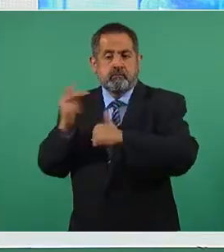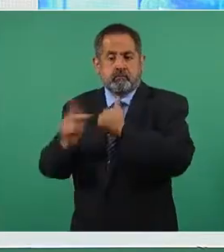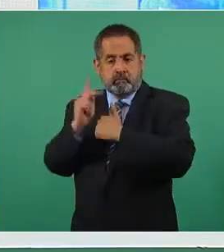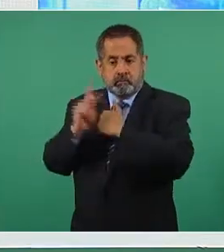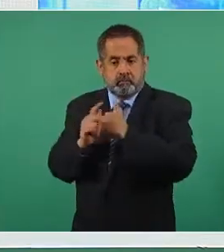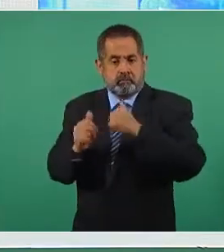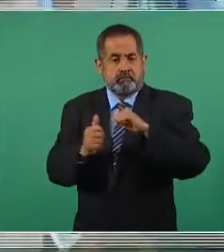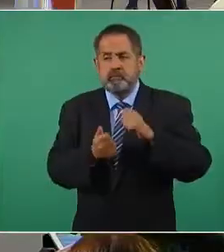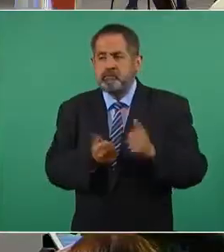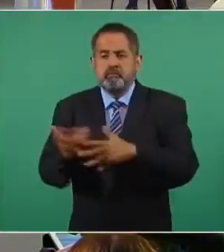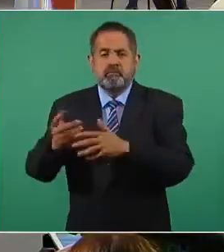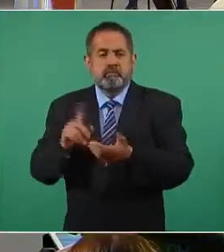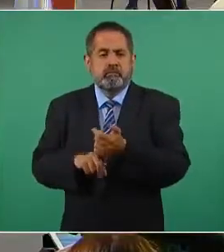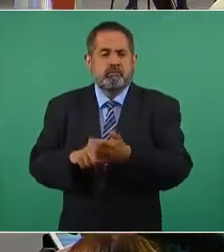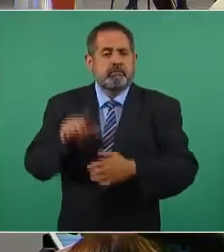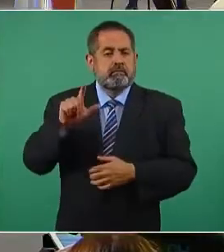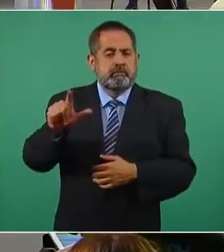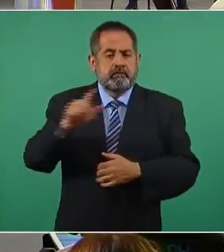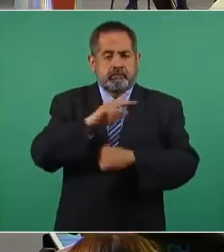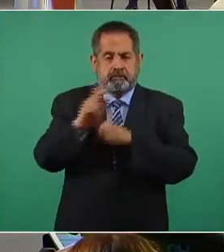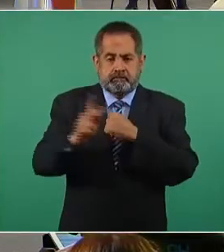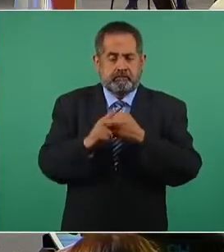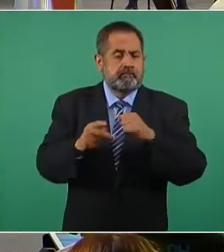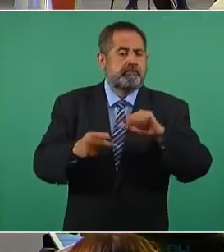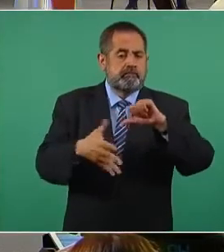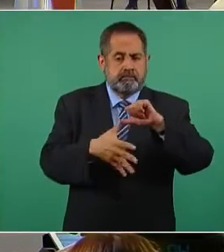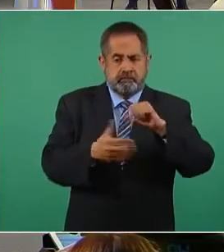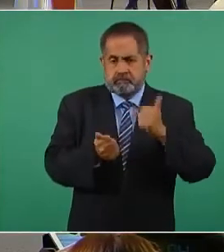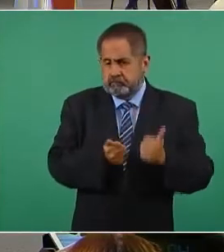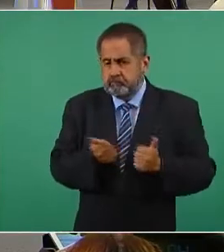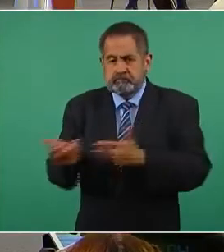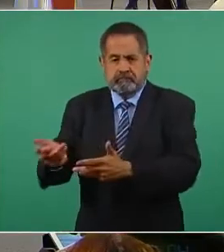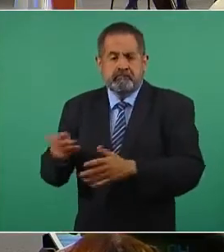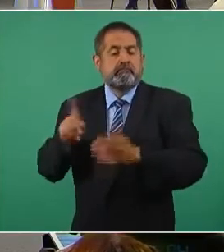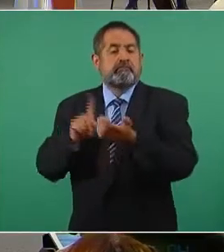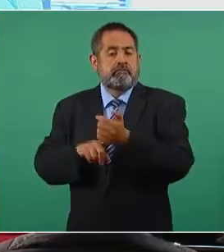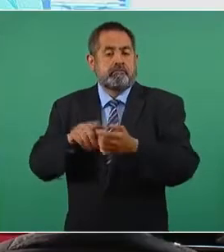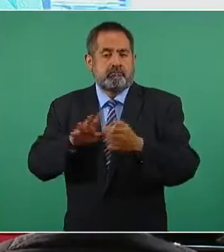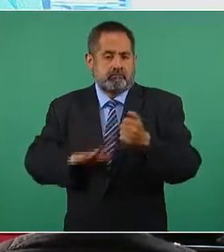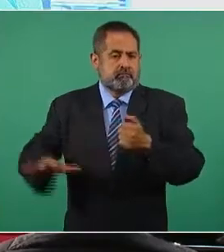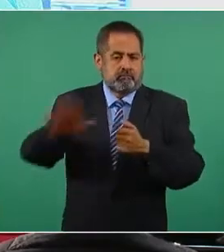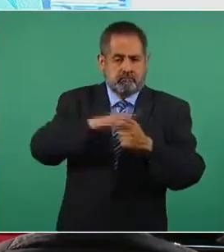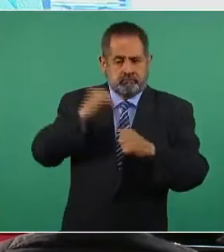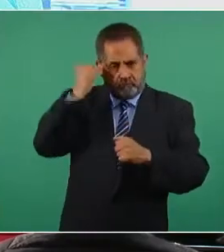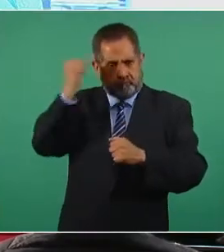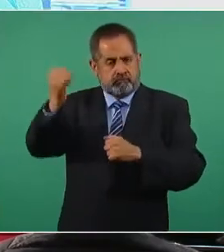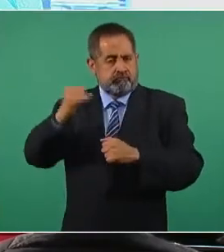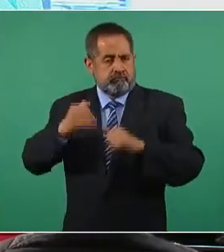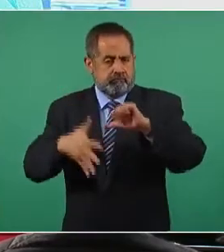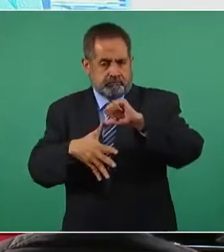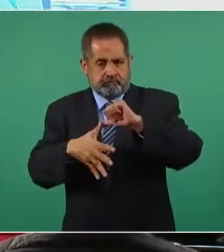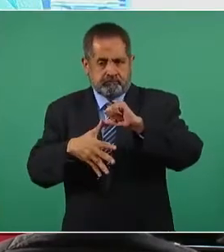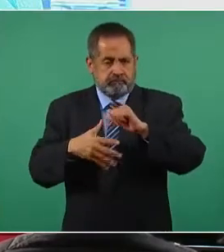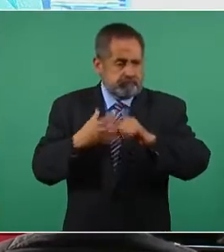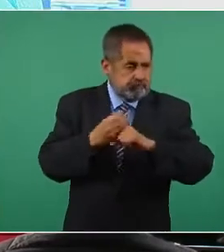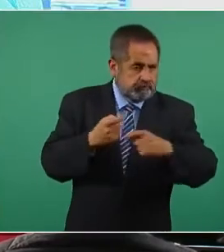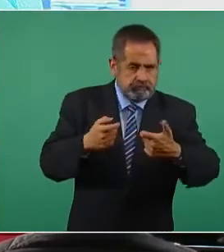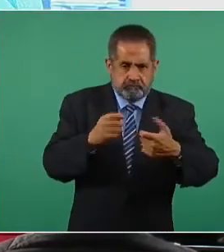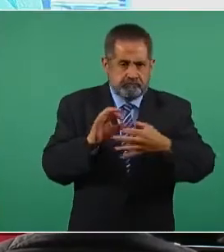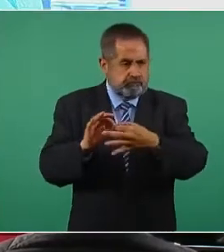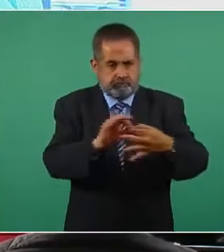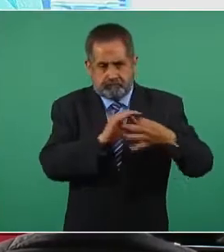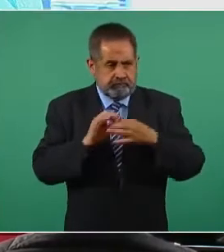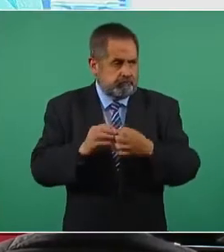Latina, aproximadamente 17 países de América Latina. Es una iniciativa de la región. Lo importante es, si